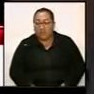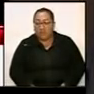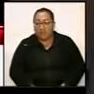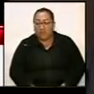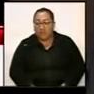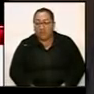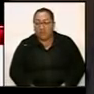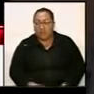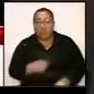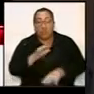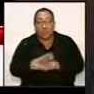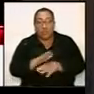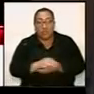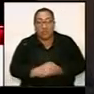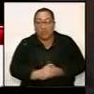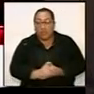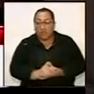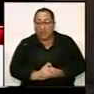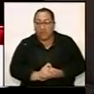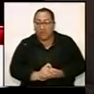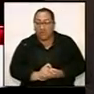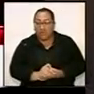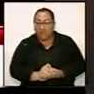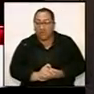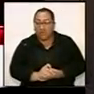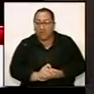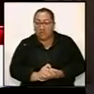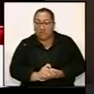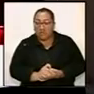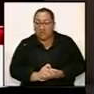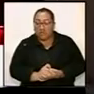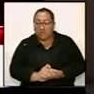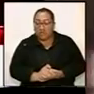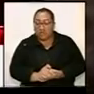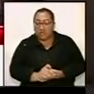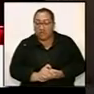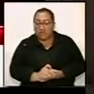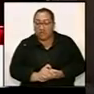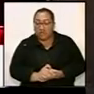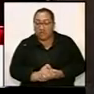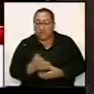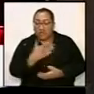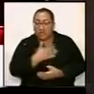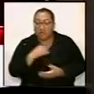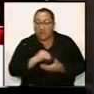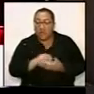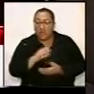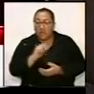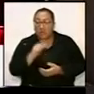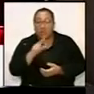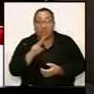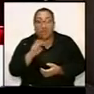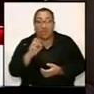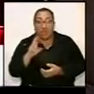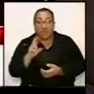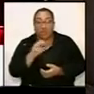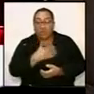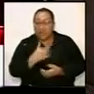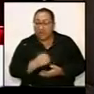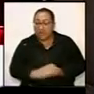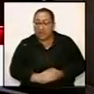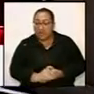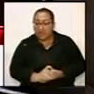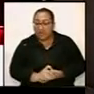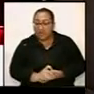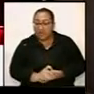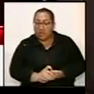Muy buenas tardes, presidente. Quiero saludar la presencia del señor Salvador del Solar, presidente del Consejo